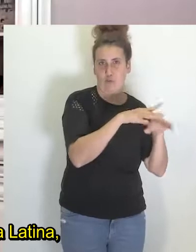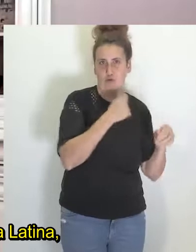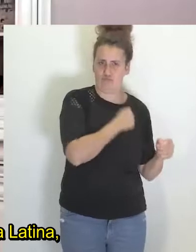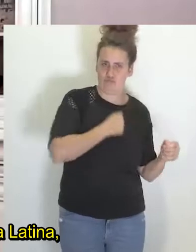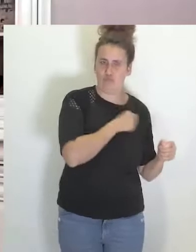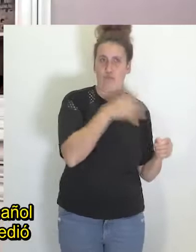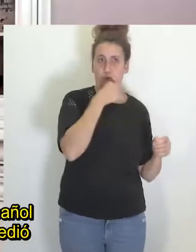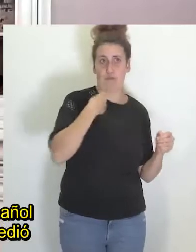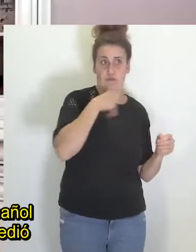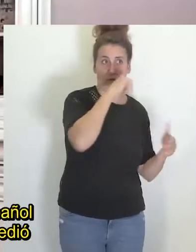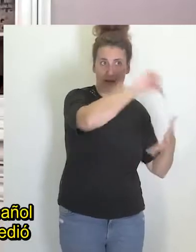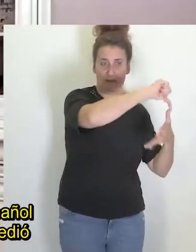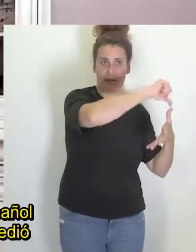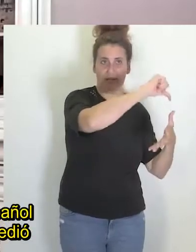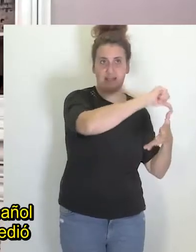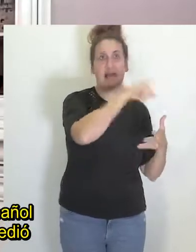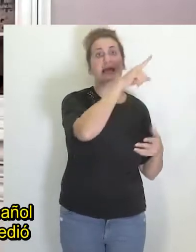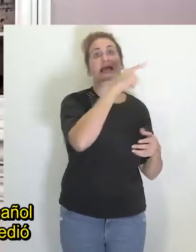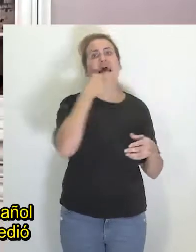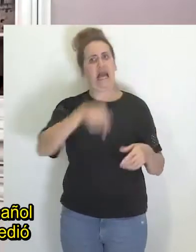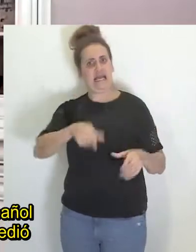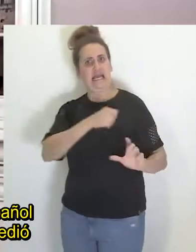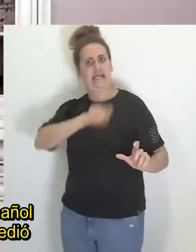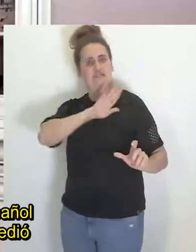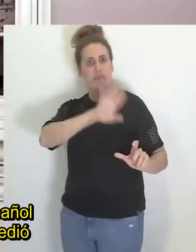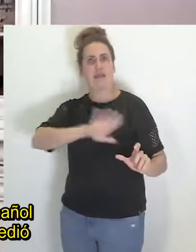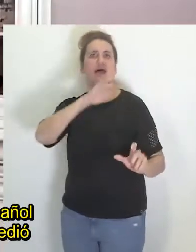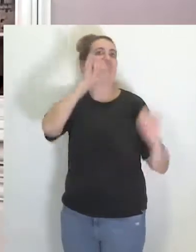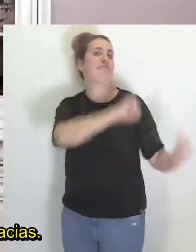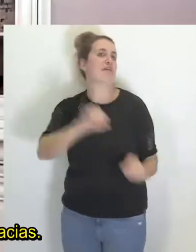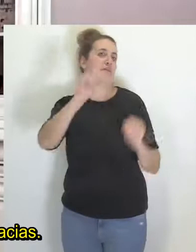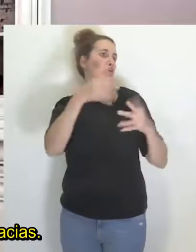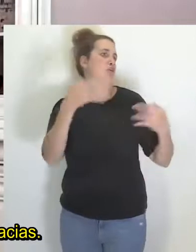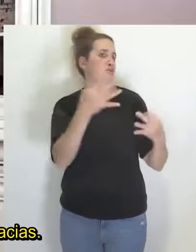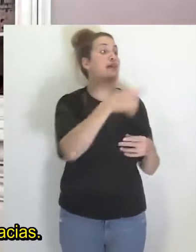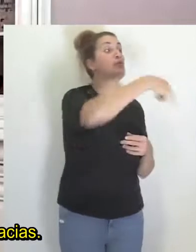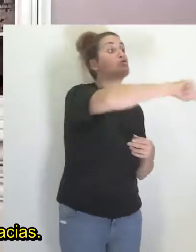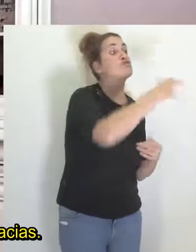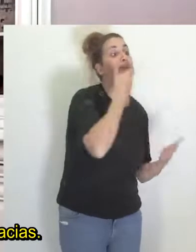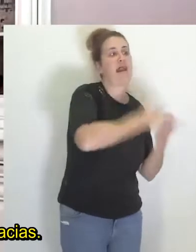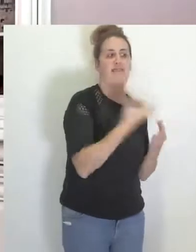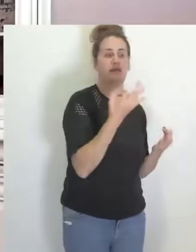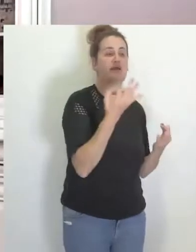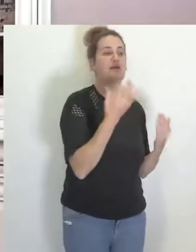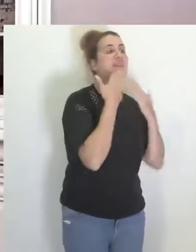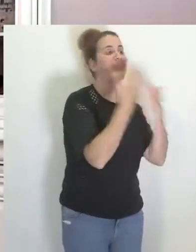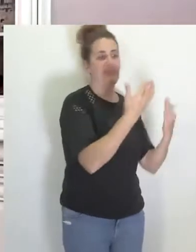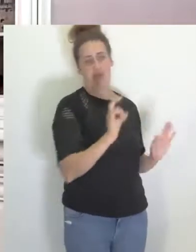años en América Latina, y en cambio en el Estado español hay quien defiende lo que sucedió y dicen que deberíais dar las gracias.